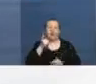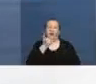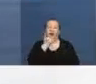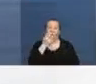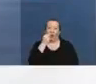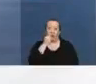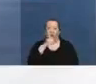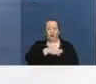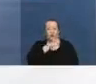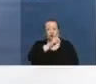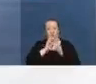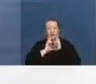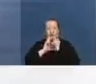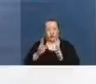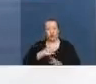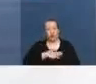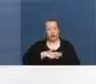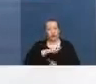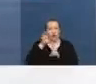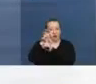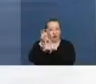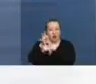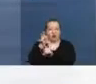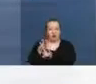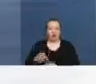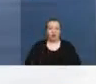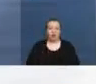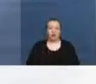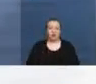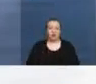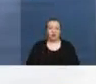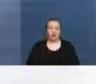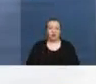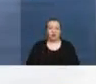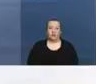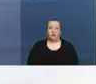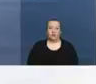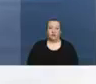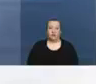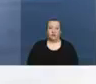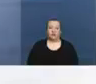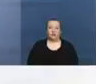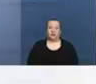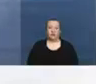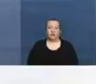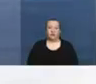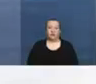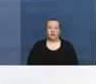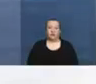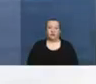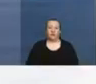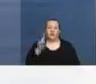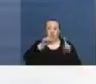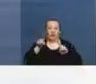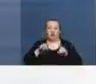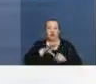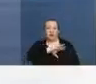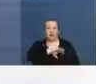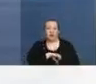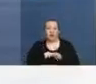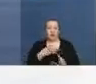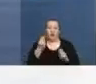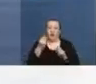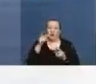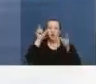ustedes mismos le contesté porque sí sí algunas veces es alentador ver el nivel del debate y como